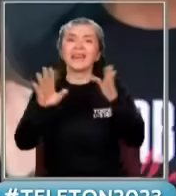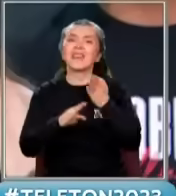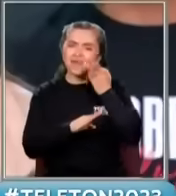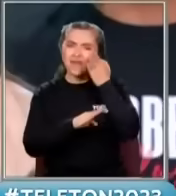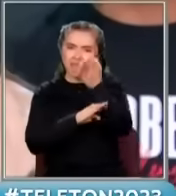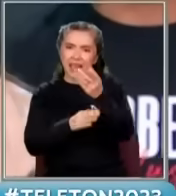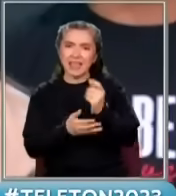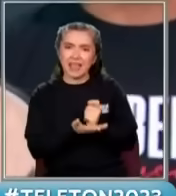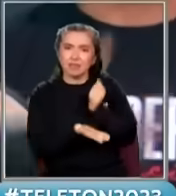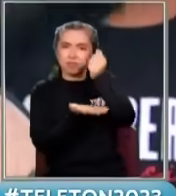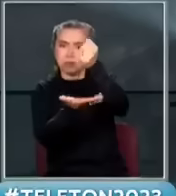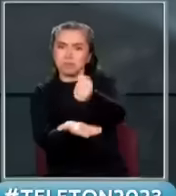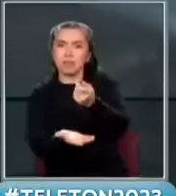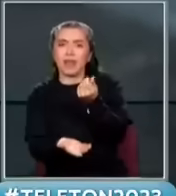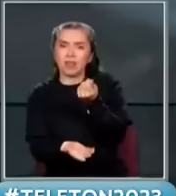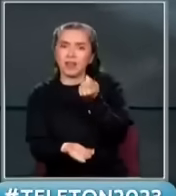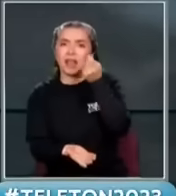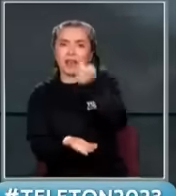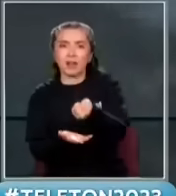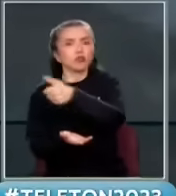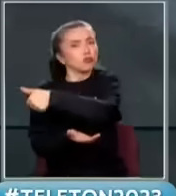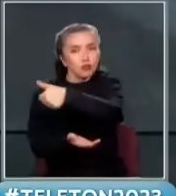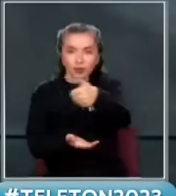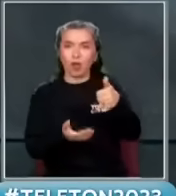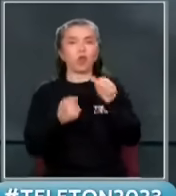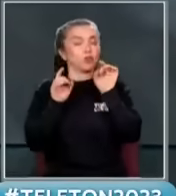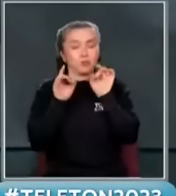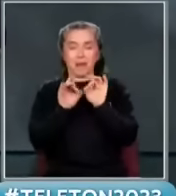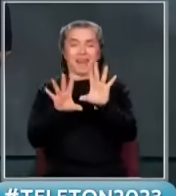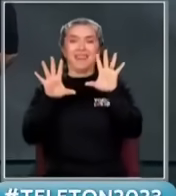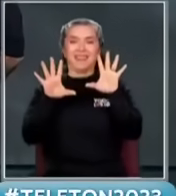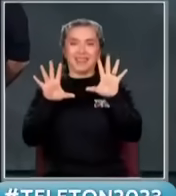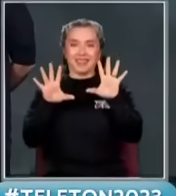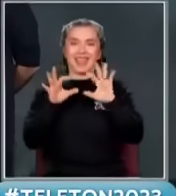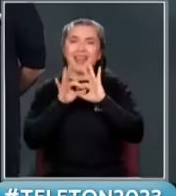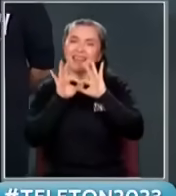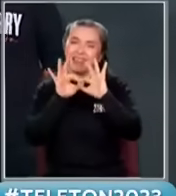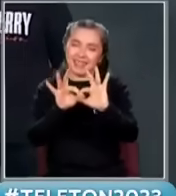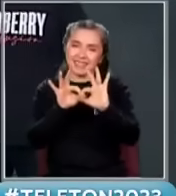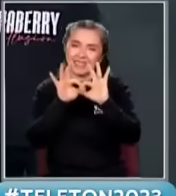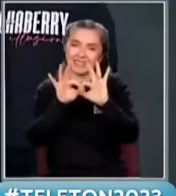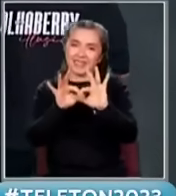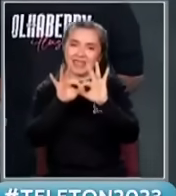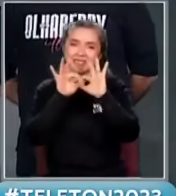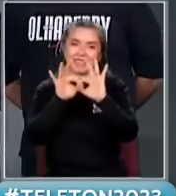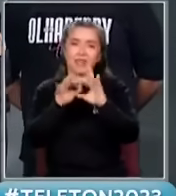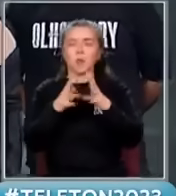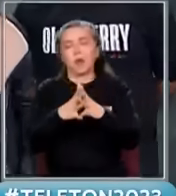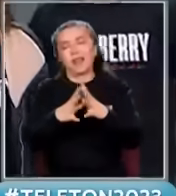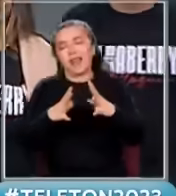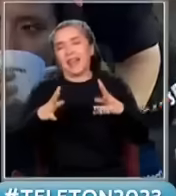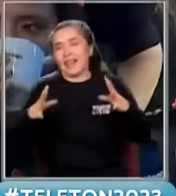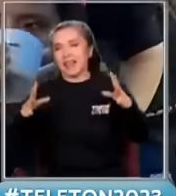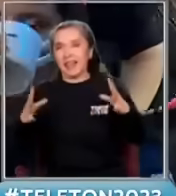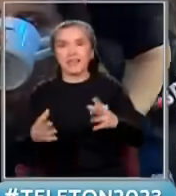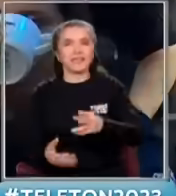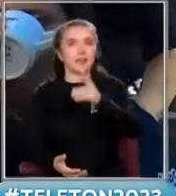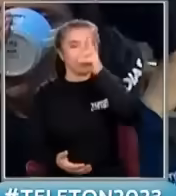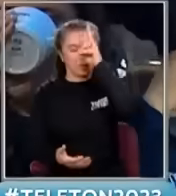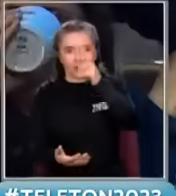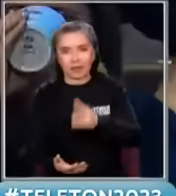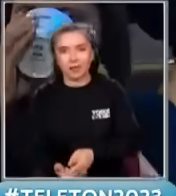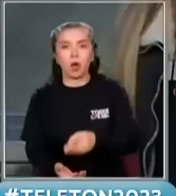nos movilice el corazón. Todos somos magia. Muchas gracias. Grande Gian Polo Laverri, reconocido hace algunos meses con